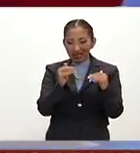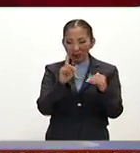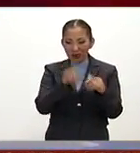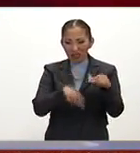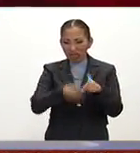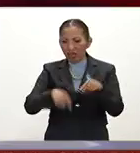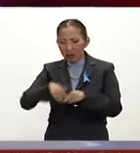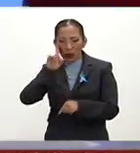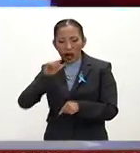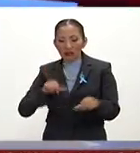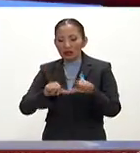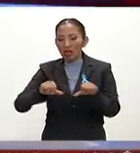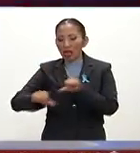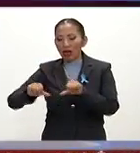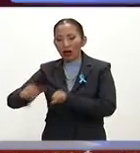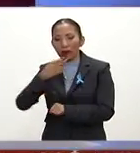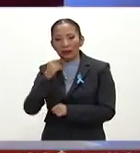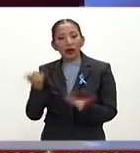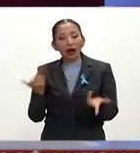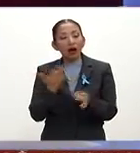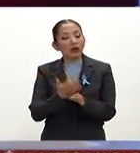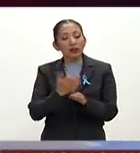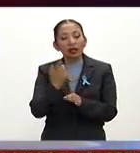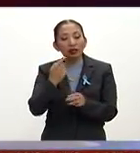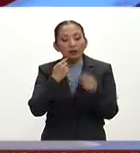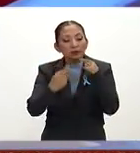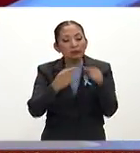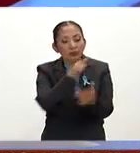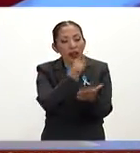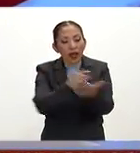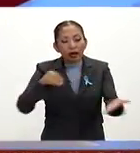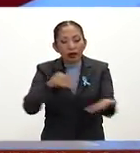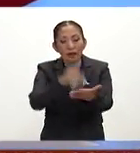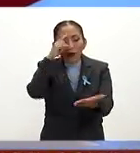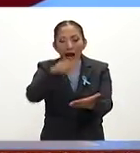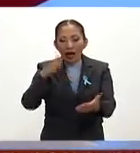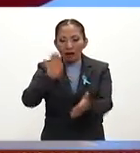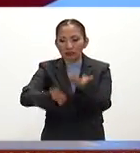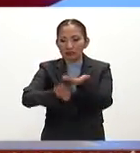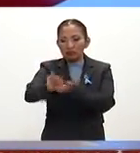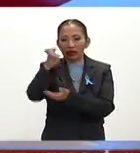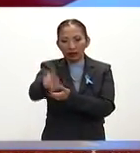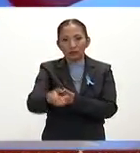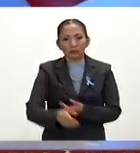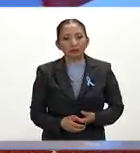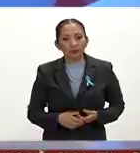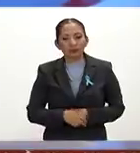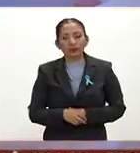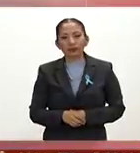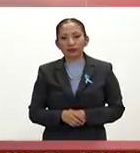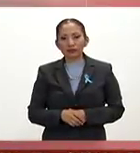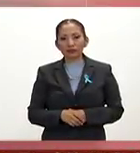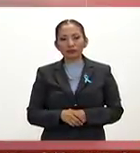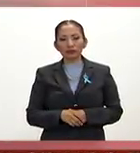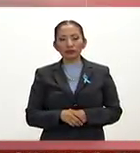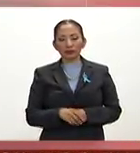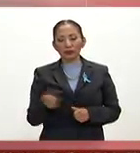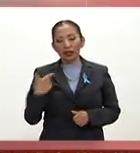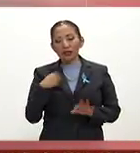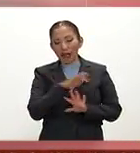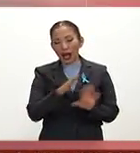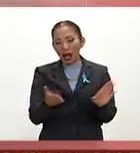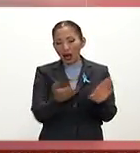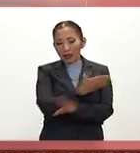sentido, ¿cómo se está legislando para que no se den este tipo de fenómenos? Bueno, esto tenemos ya